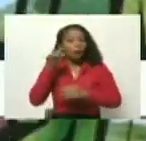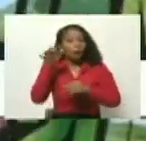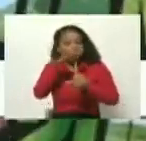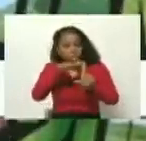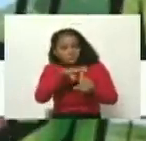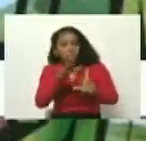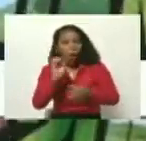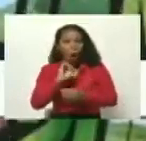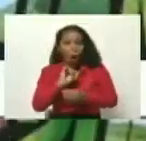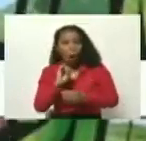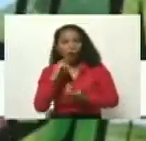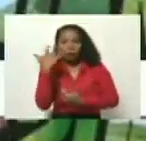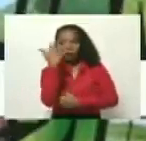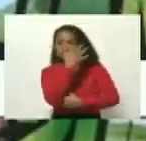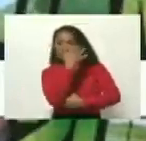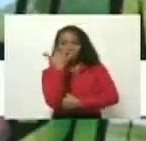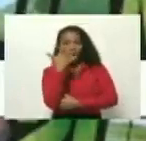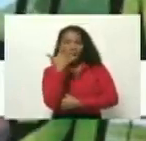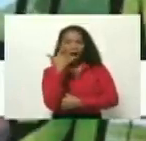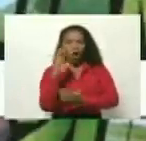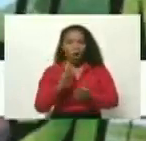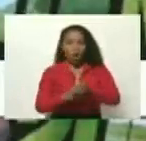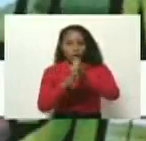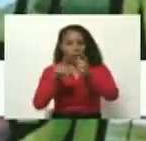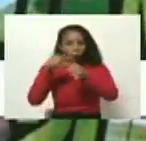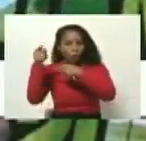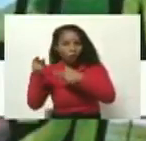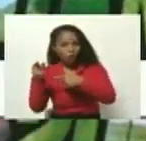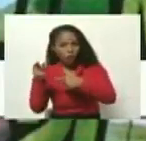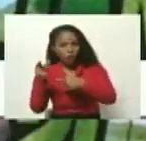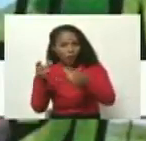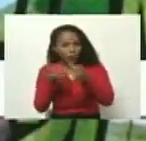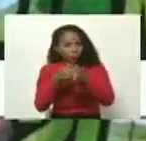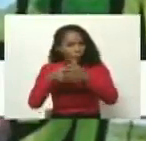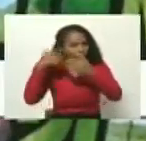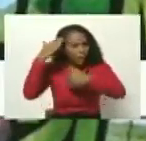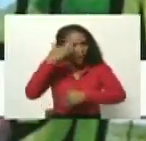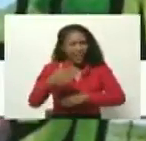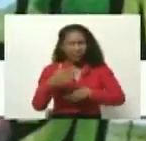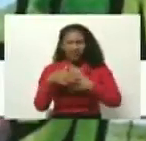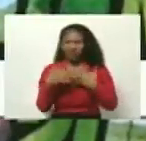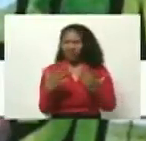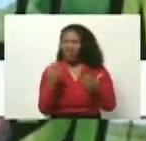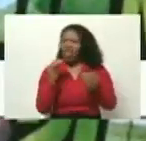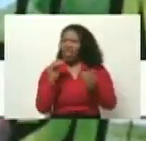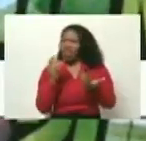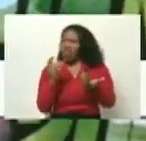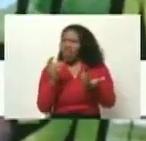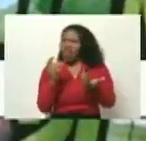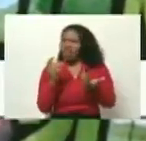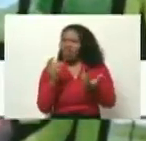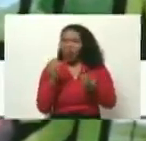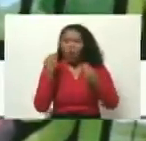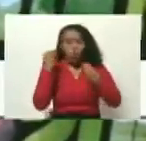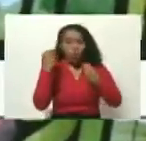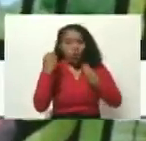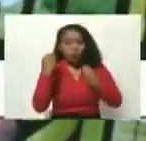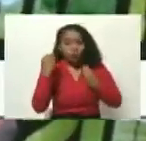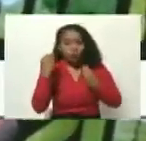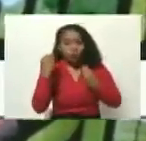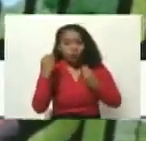o engañando a sus subalternos. ¿Qué clase de ética de liderazgo es esa?